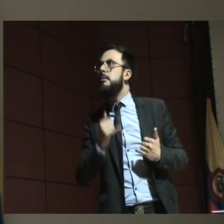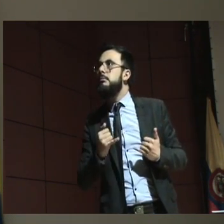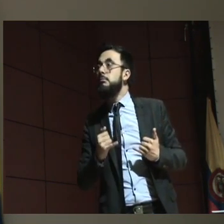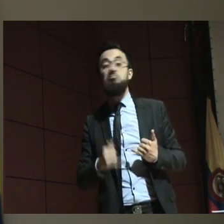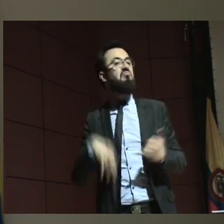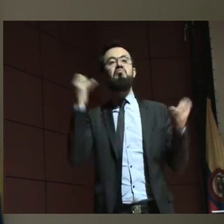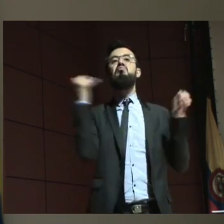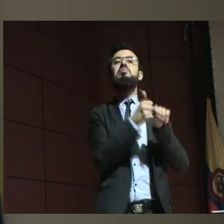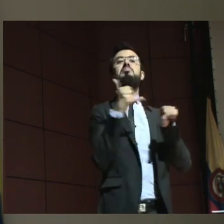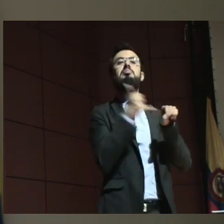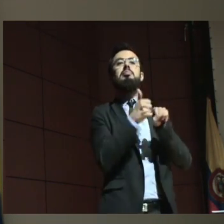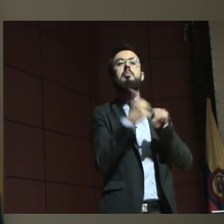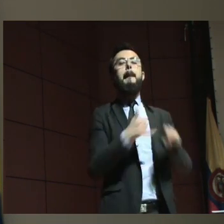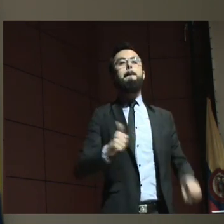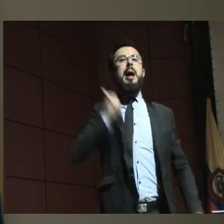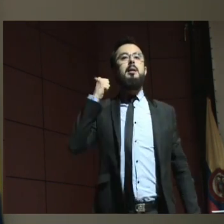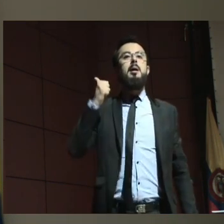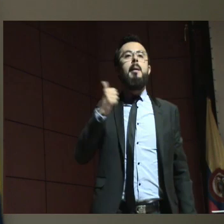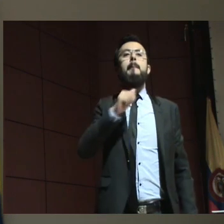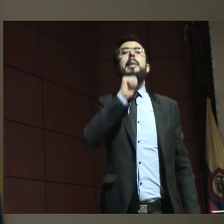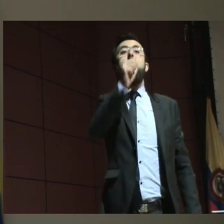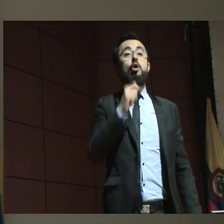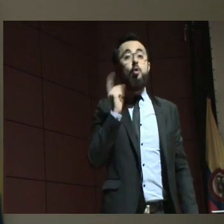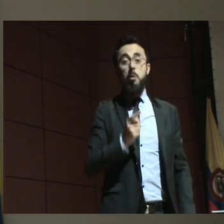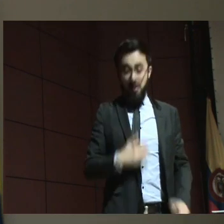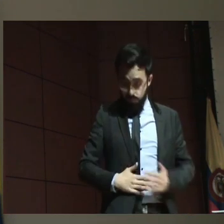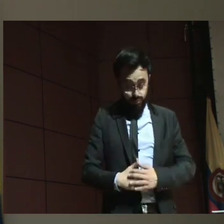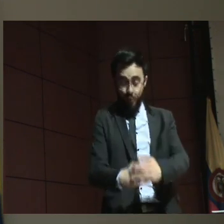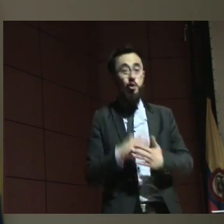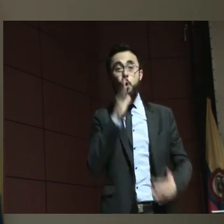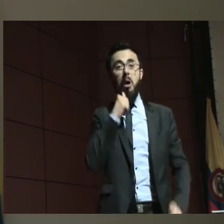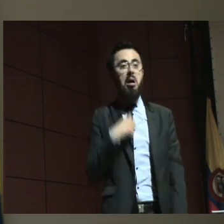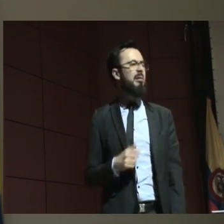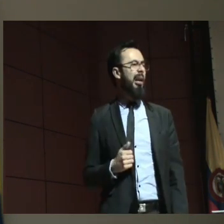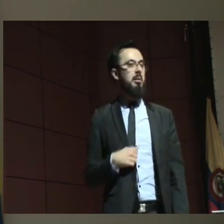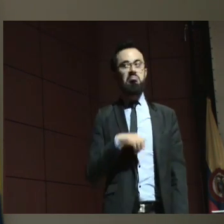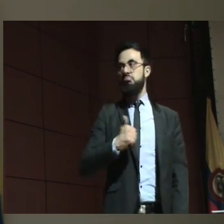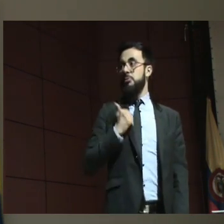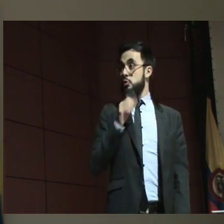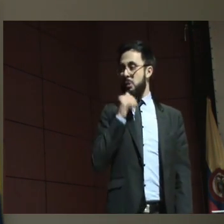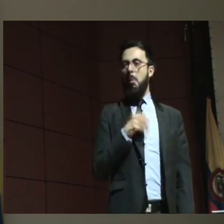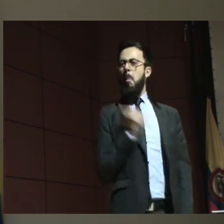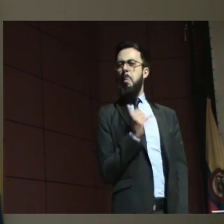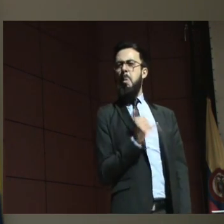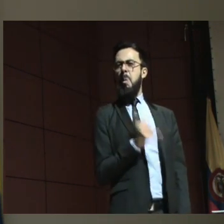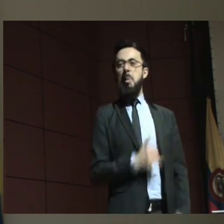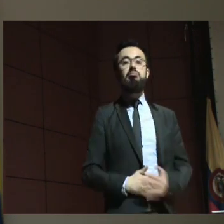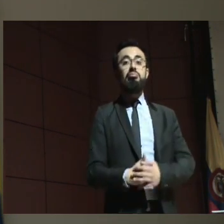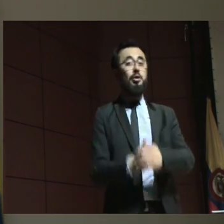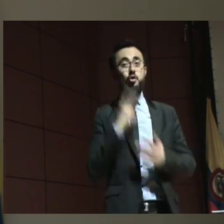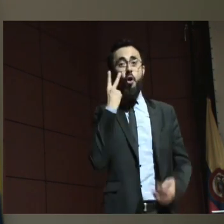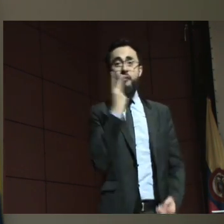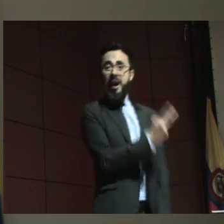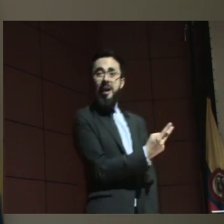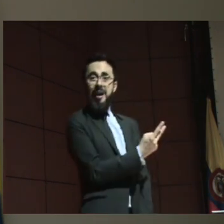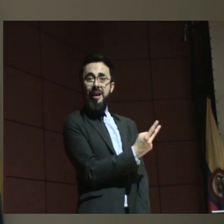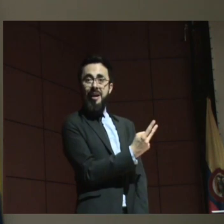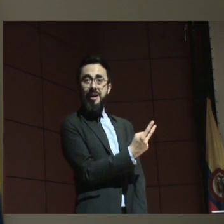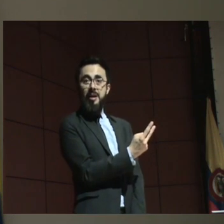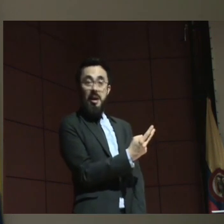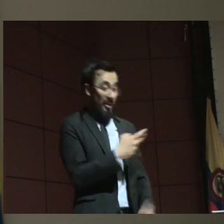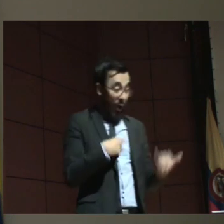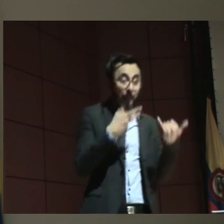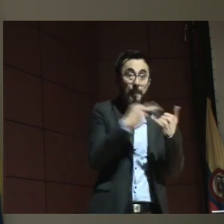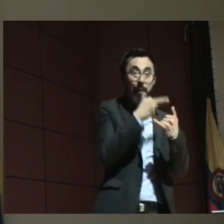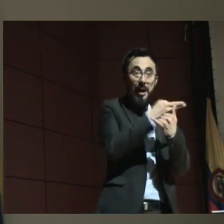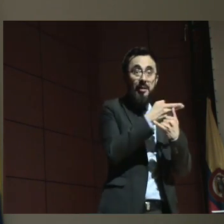además aumenta también y se multiplica la incidencia de enfermedades de transmisión sexual. Porque lo cierto es que la esterilización no previene la violencia sexual, la esterilización